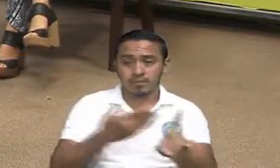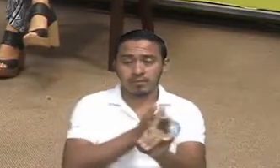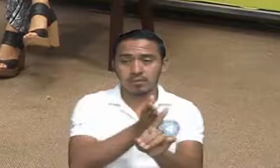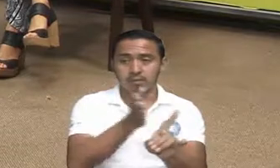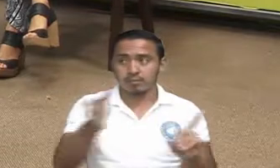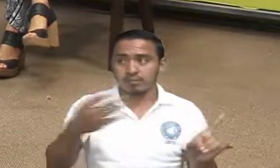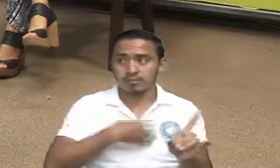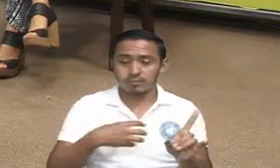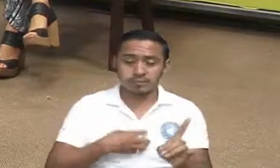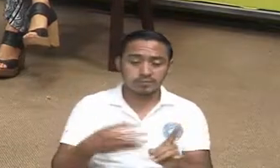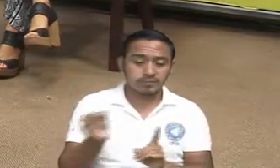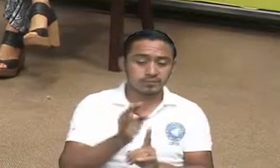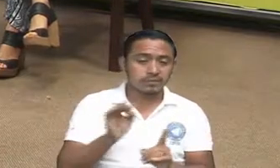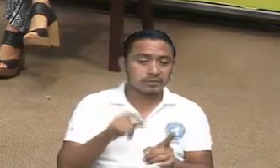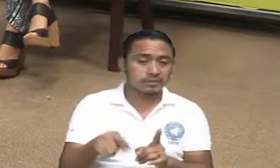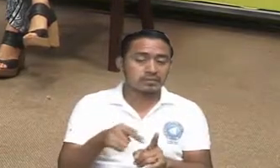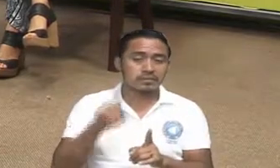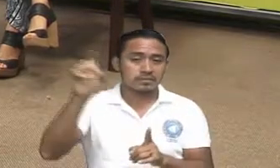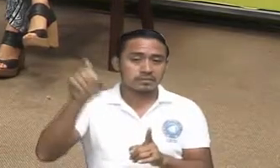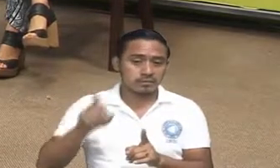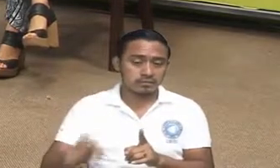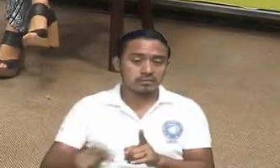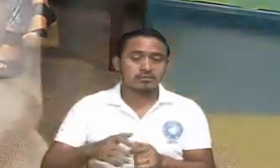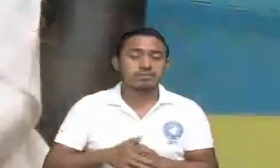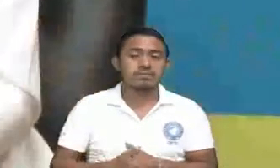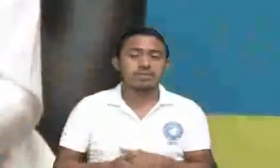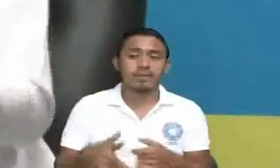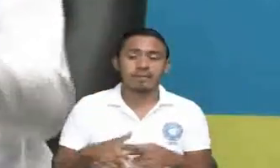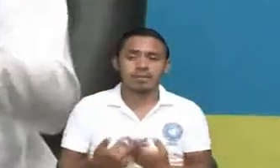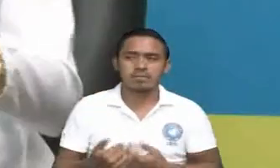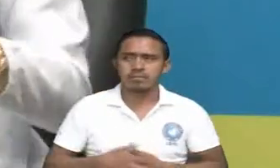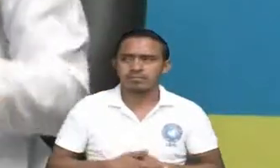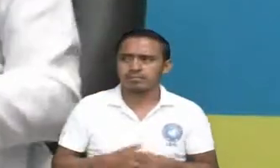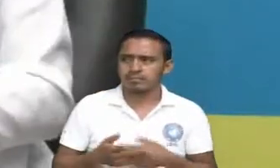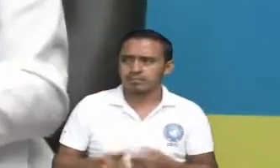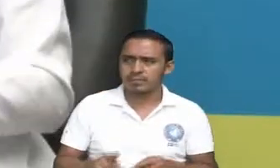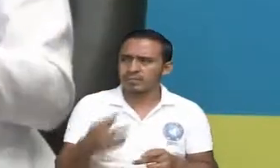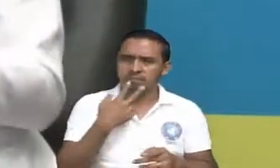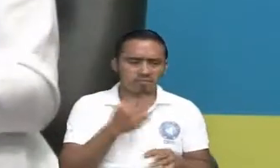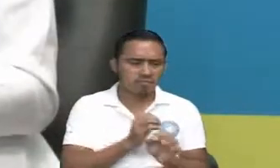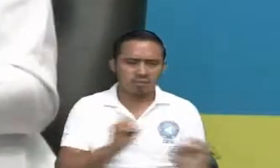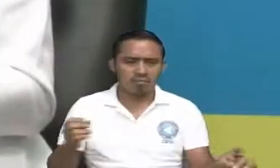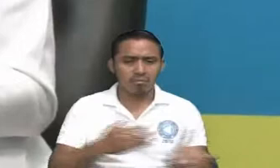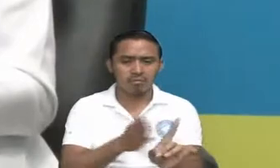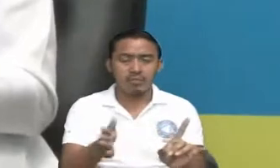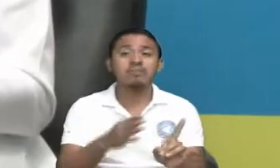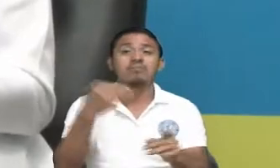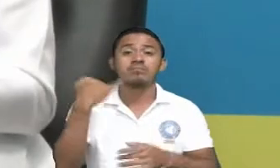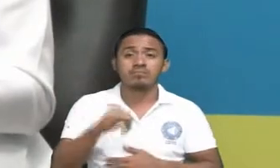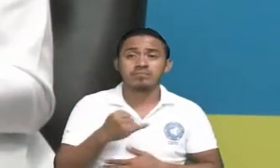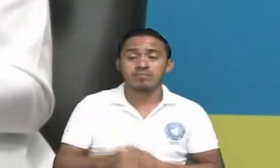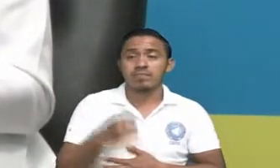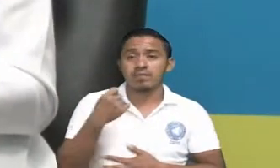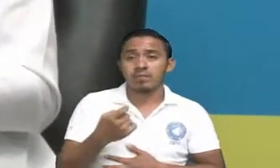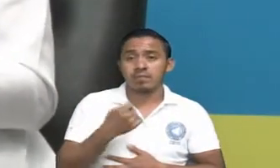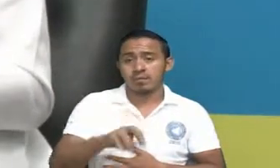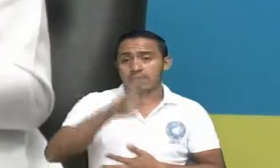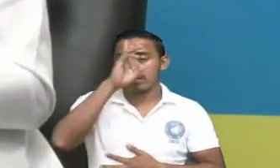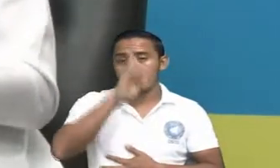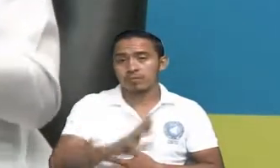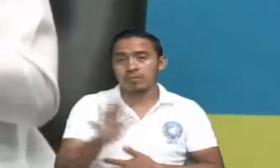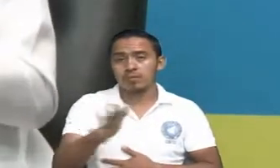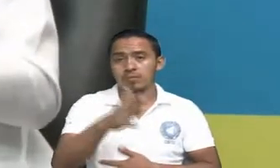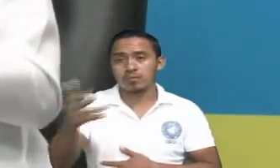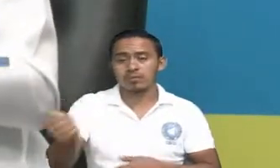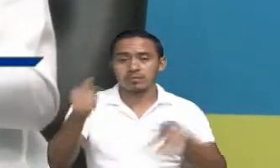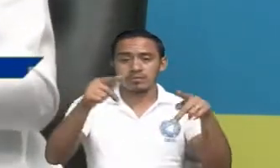través de las redes sociales, inician a través de las redes sociales. Y alguien dice, no, pero eso no es infidelidad. Claro que sí, porque estamos faltando respeto a la otra